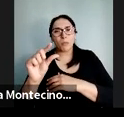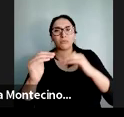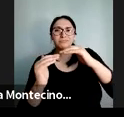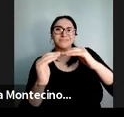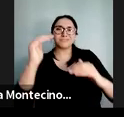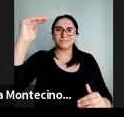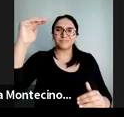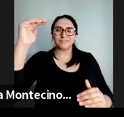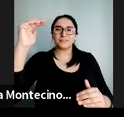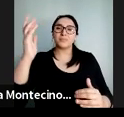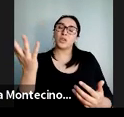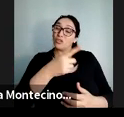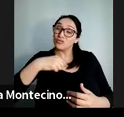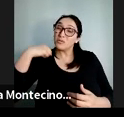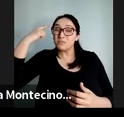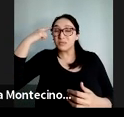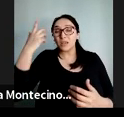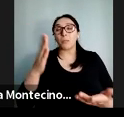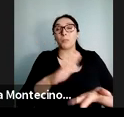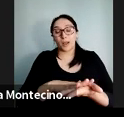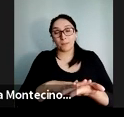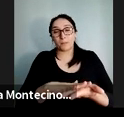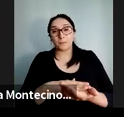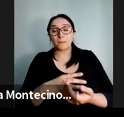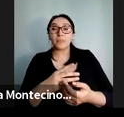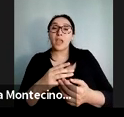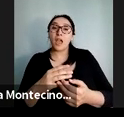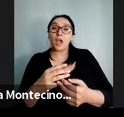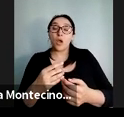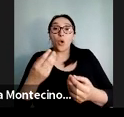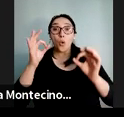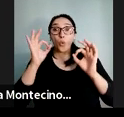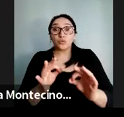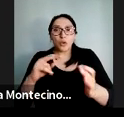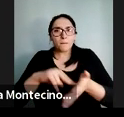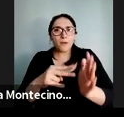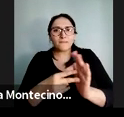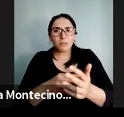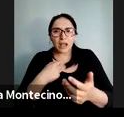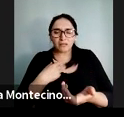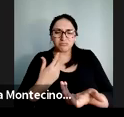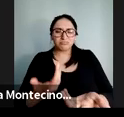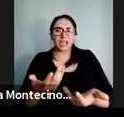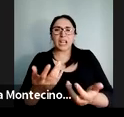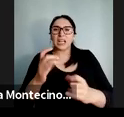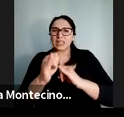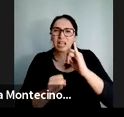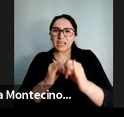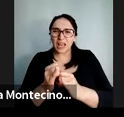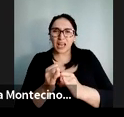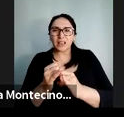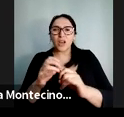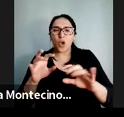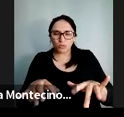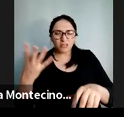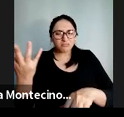sé si les ha pasado, pero en algún momento cuando hemos tenido algún problema con nuestros dispositivos o con nuestras